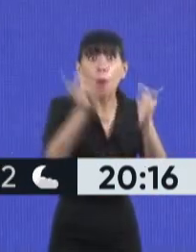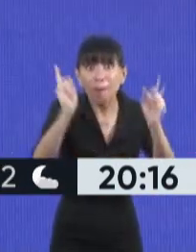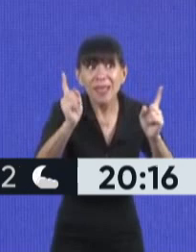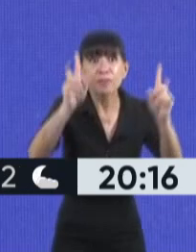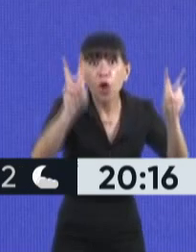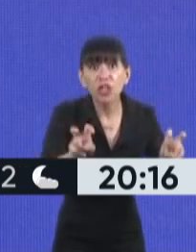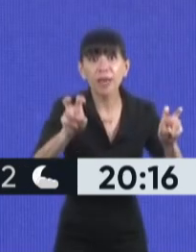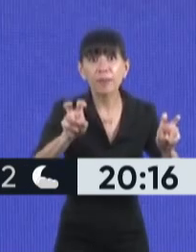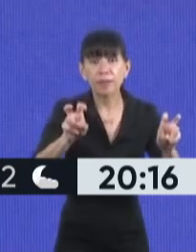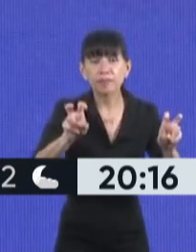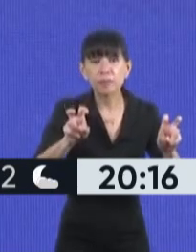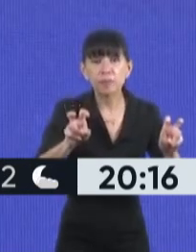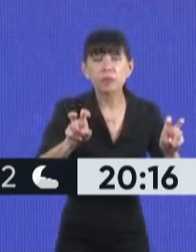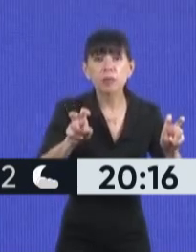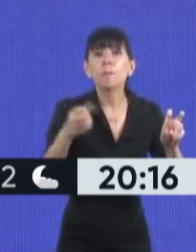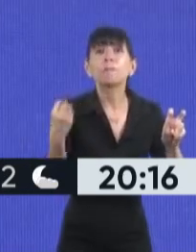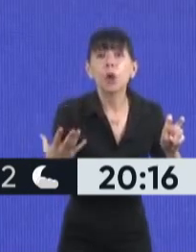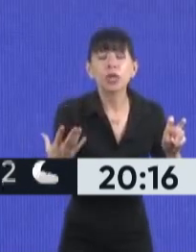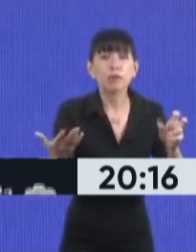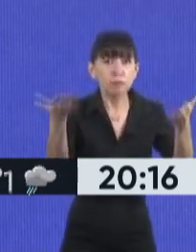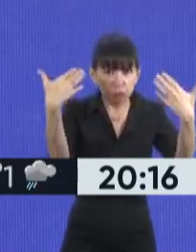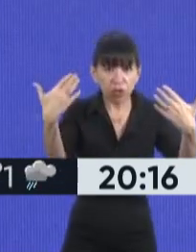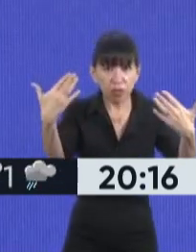Porque tenemos una oportunidad única para adelante.